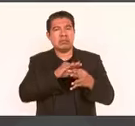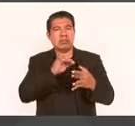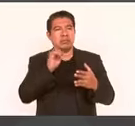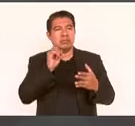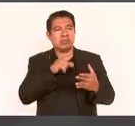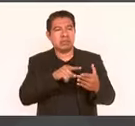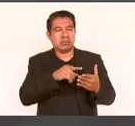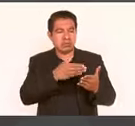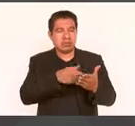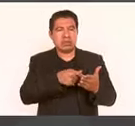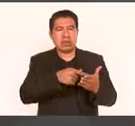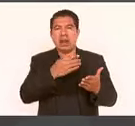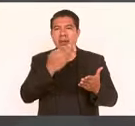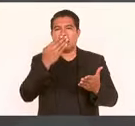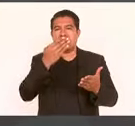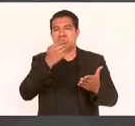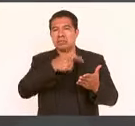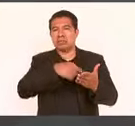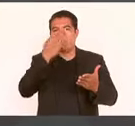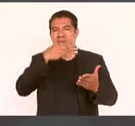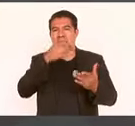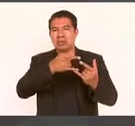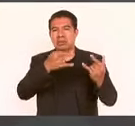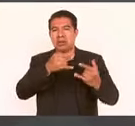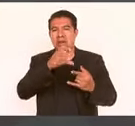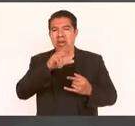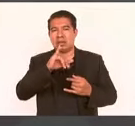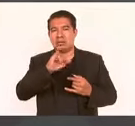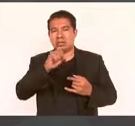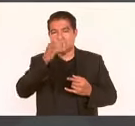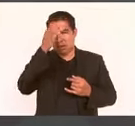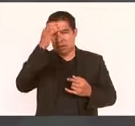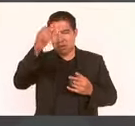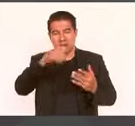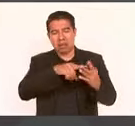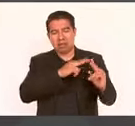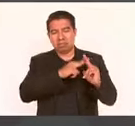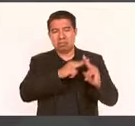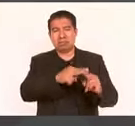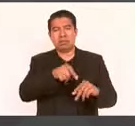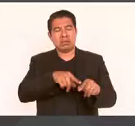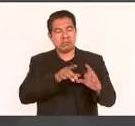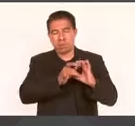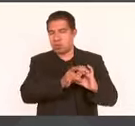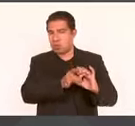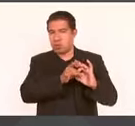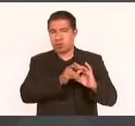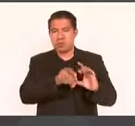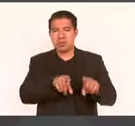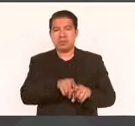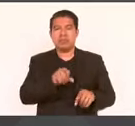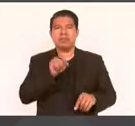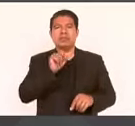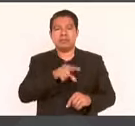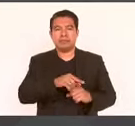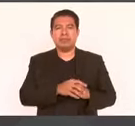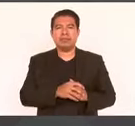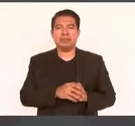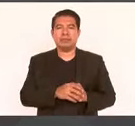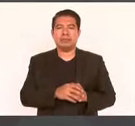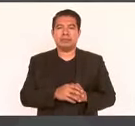doctrina cristiana que se haya tenido en mucho tiempo. Es un Papa con